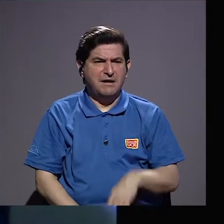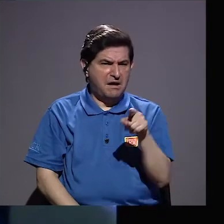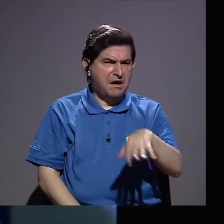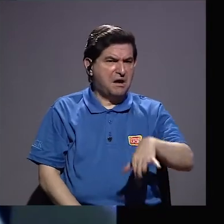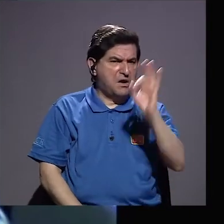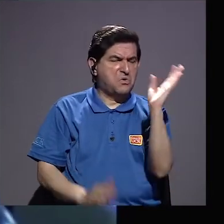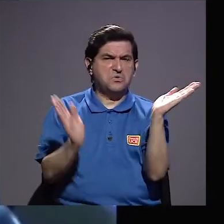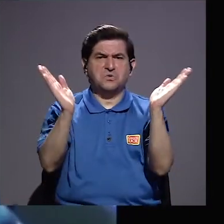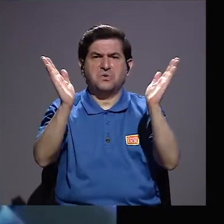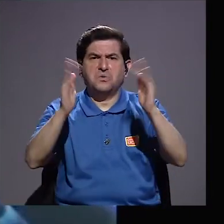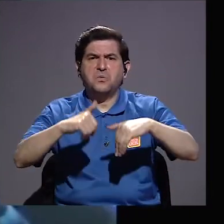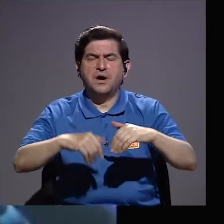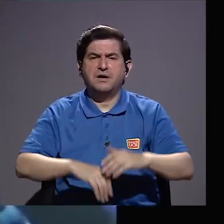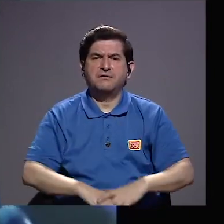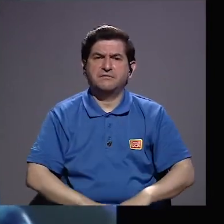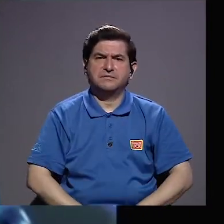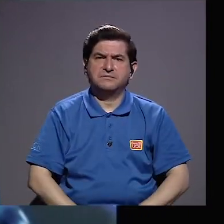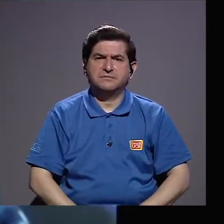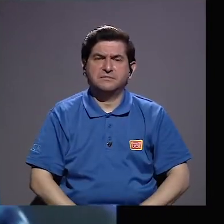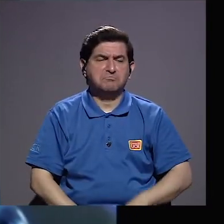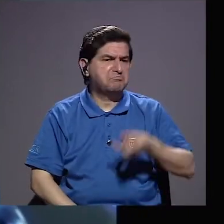que encontró que no había